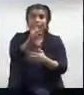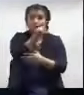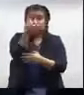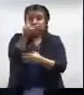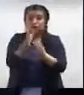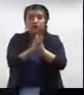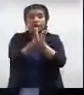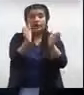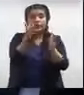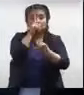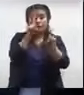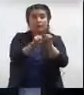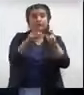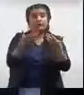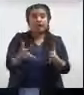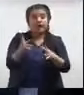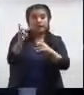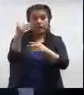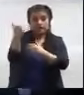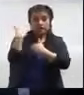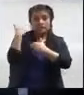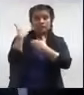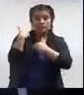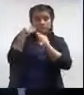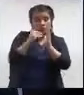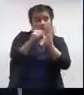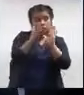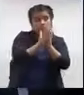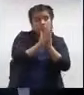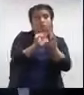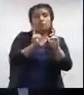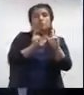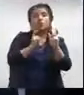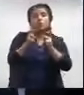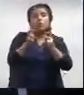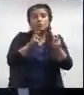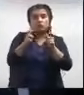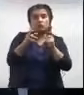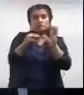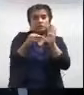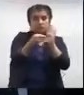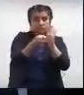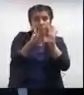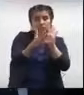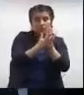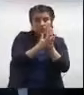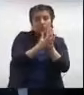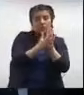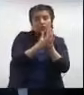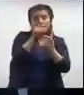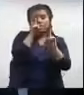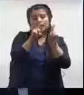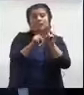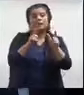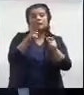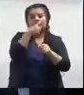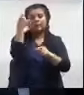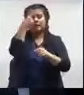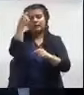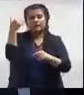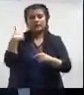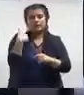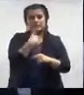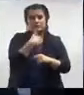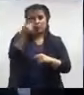dependencia responsable de velar por el cumplimiento de los controles internos de funcionamiento técnico operativo del Ministerio